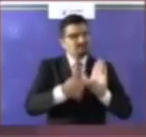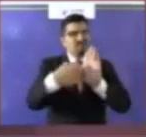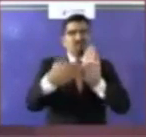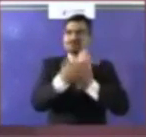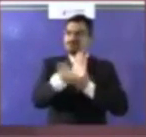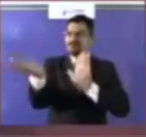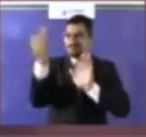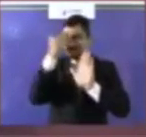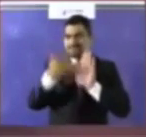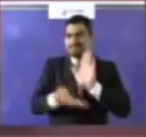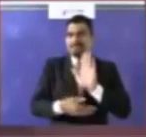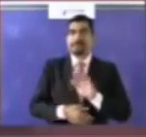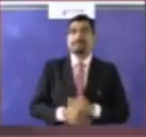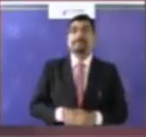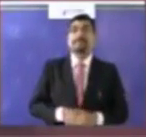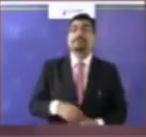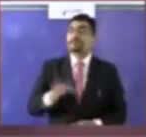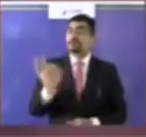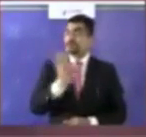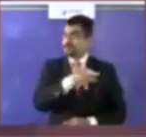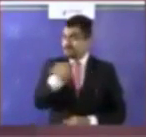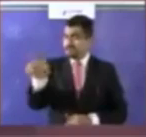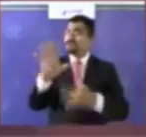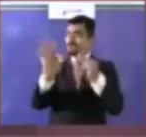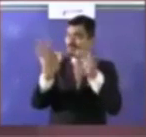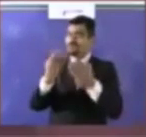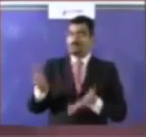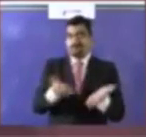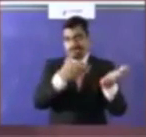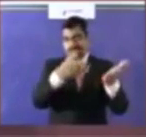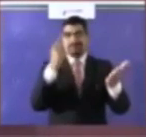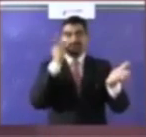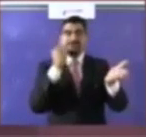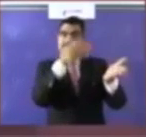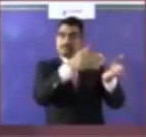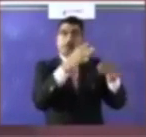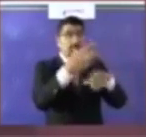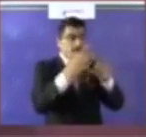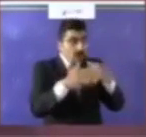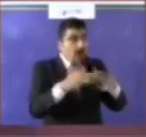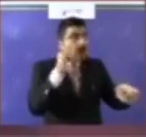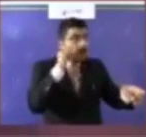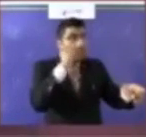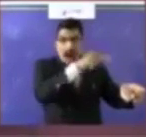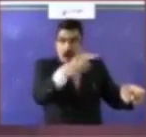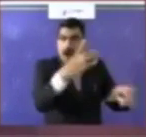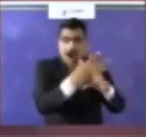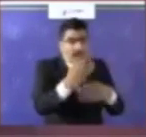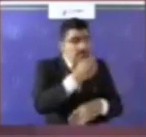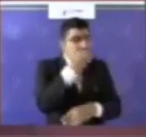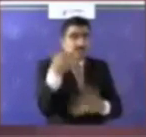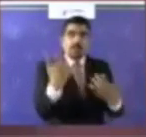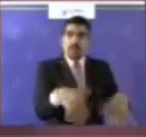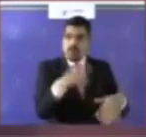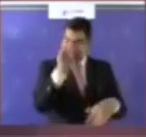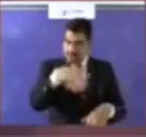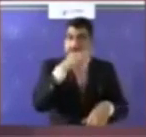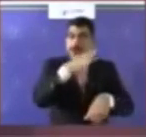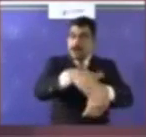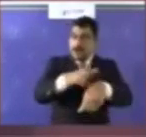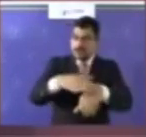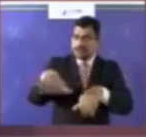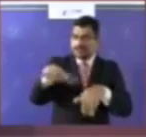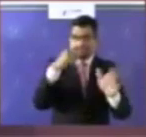conocer. Tenemos que hablar bien también de Guerrero, porque se hacen cosas muy bonitas. Y esto